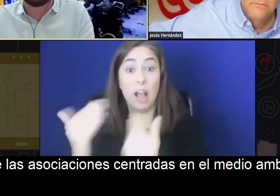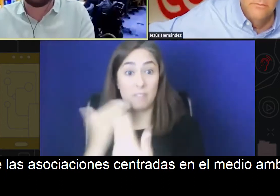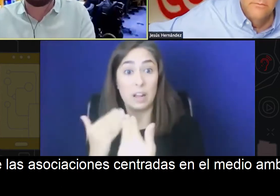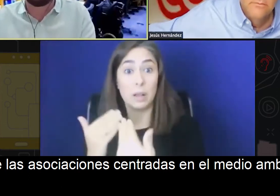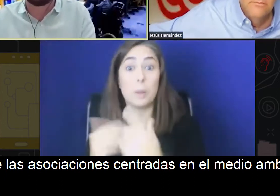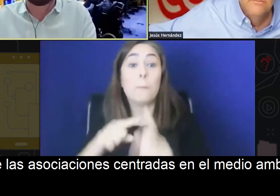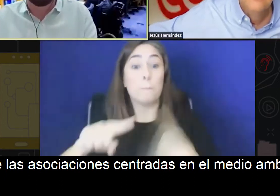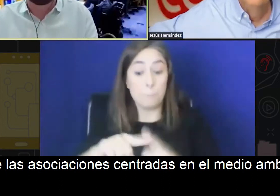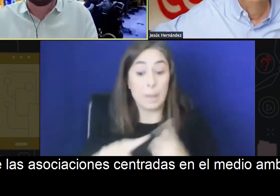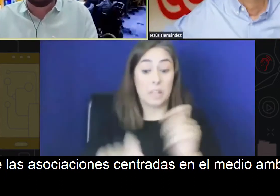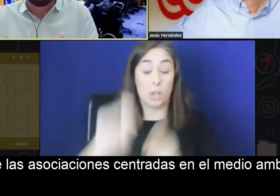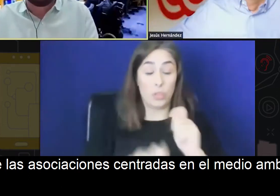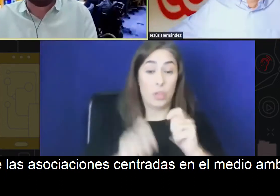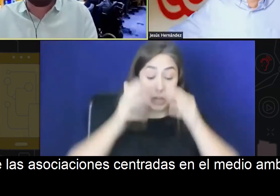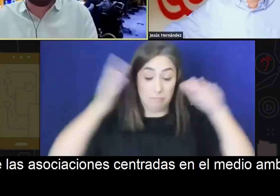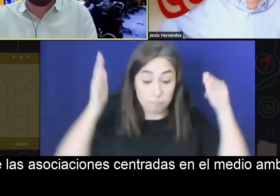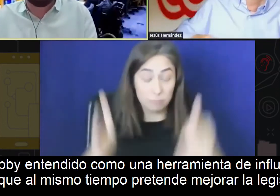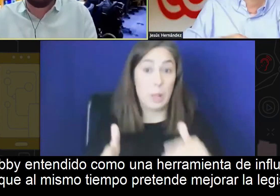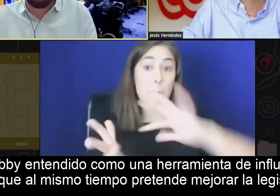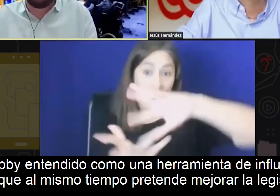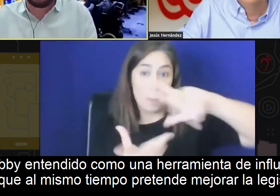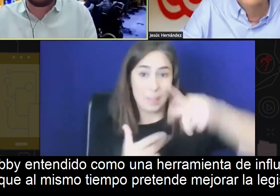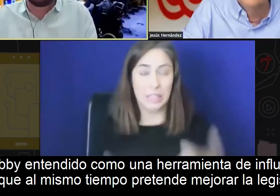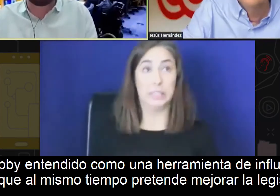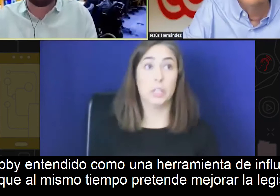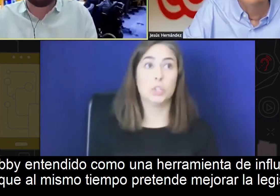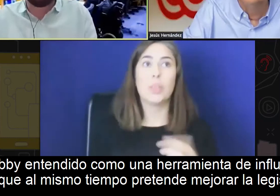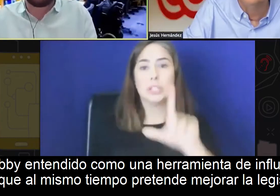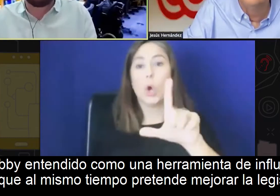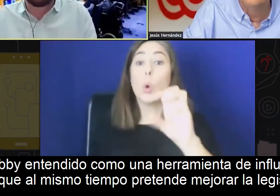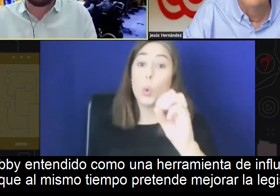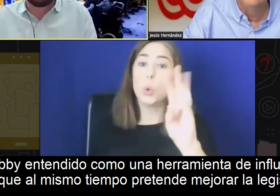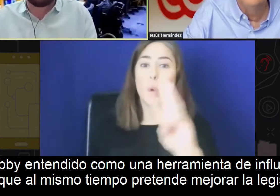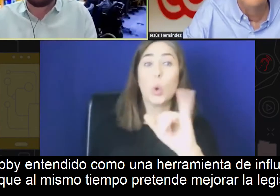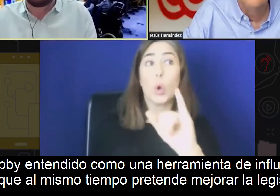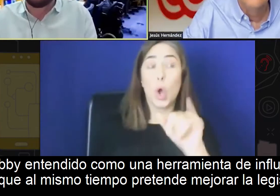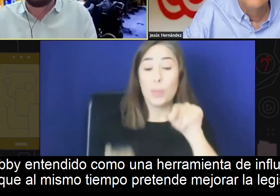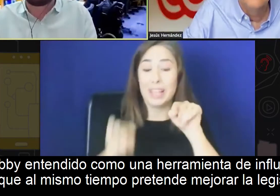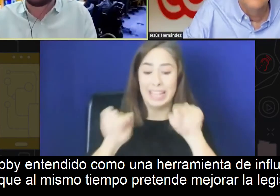centradas en el medio ambiente. O sea, un, un lobby entendido como una herramienta